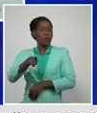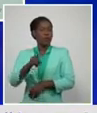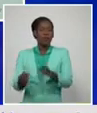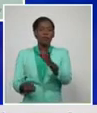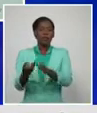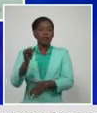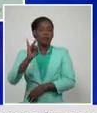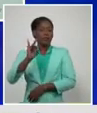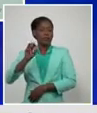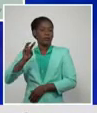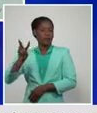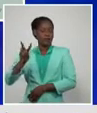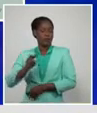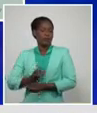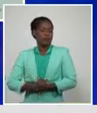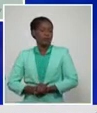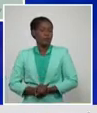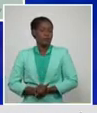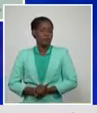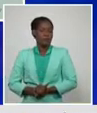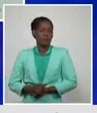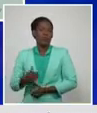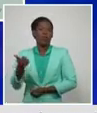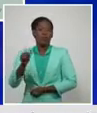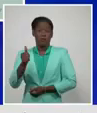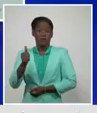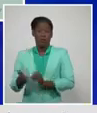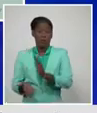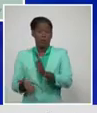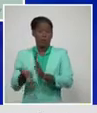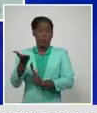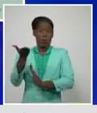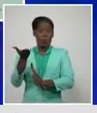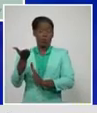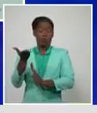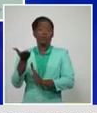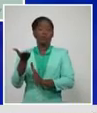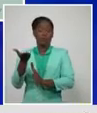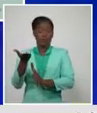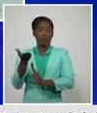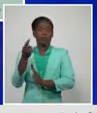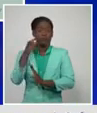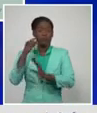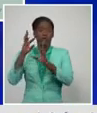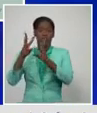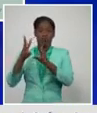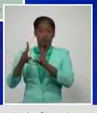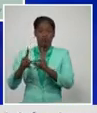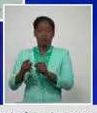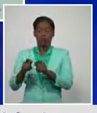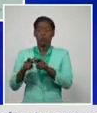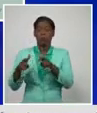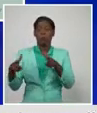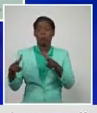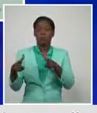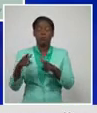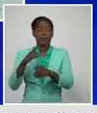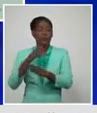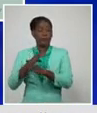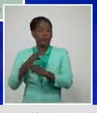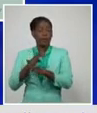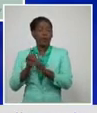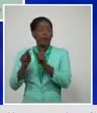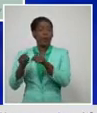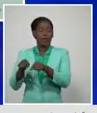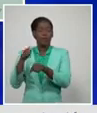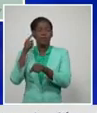casos autóctonos, 10 más que el día anterior, que ya había sido elevado. La mayor transmisión también